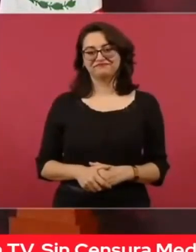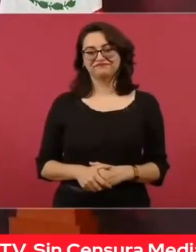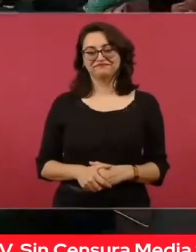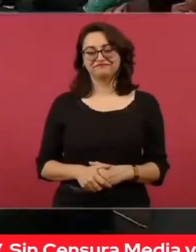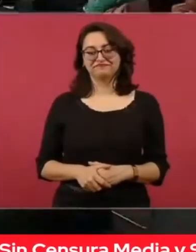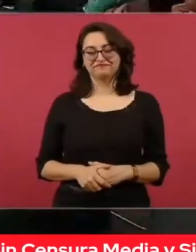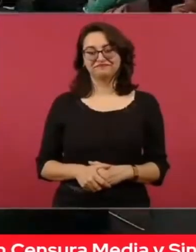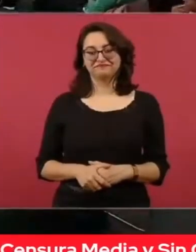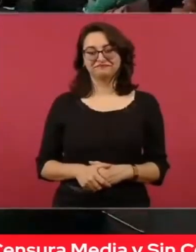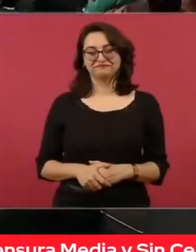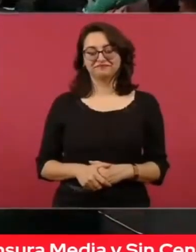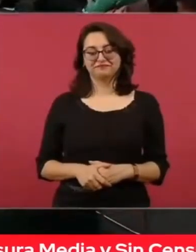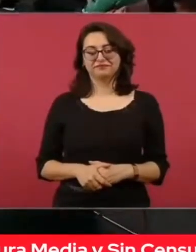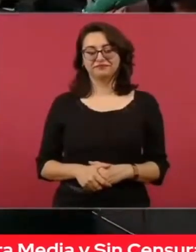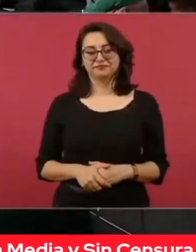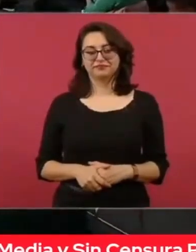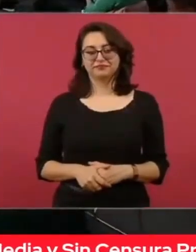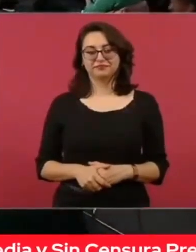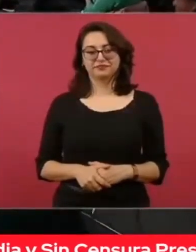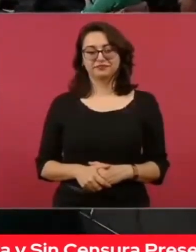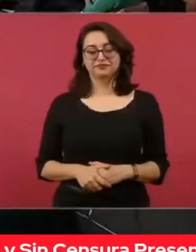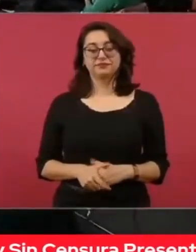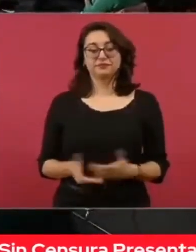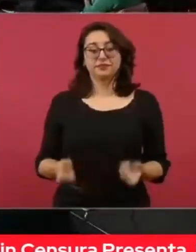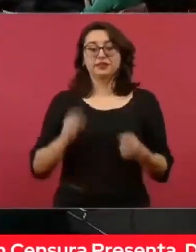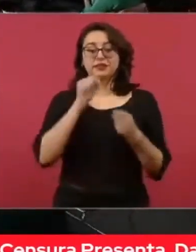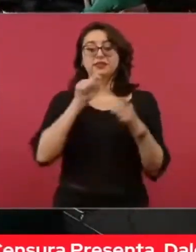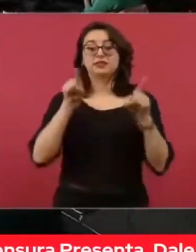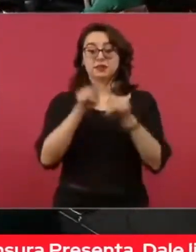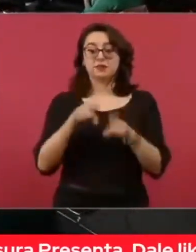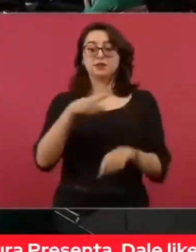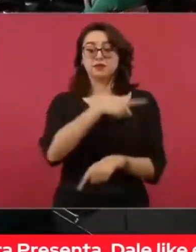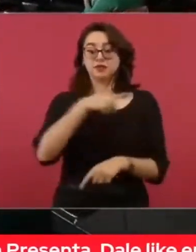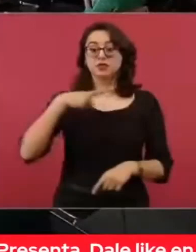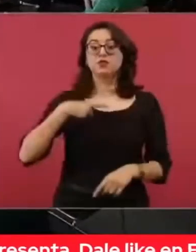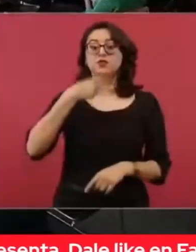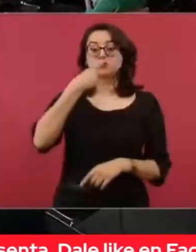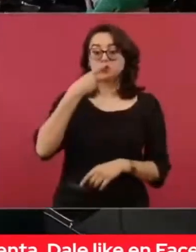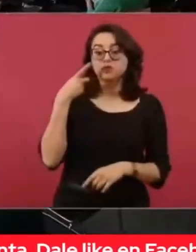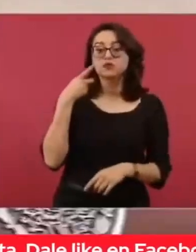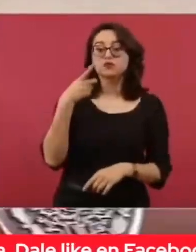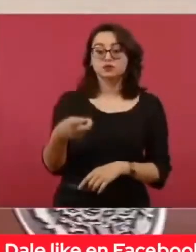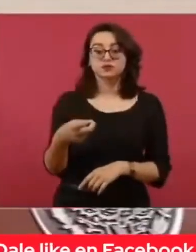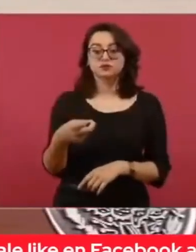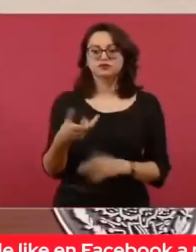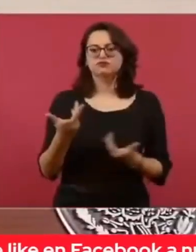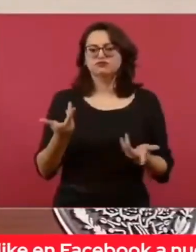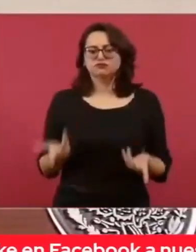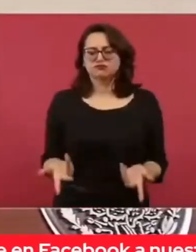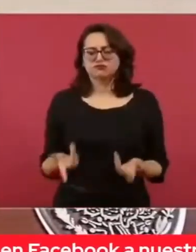Y también hay que decirlo, esto se ha conseguido